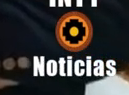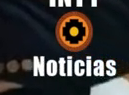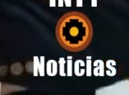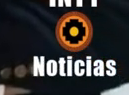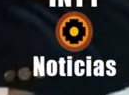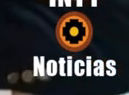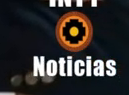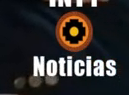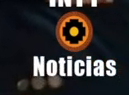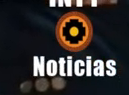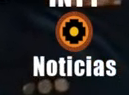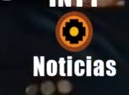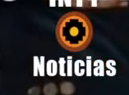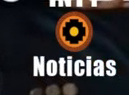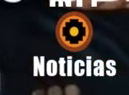ah